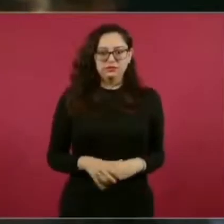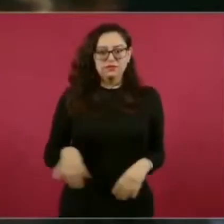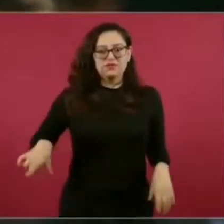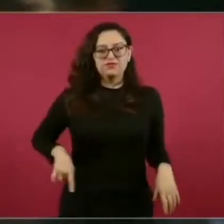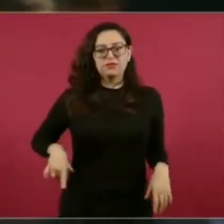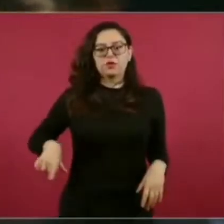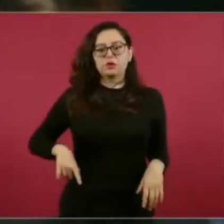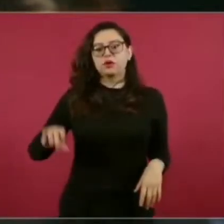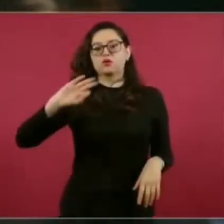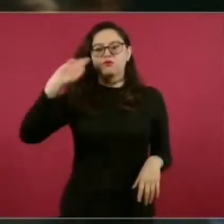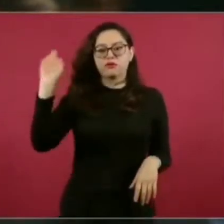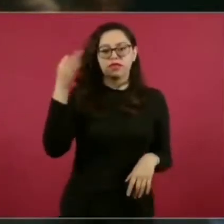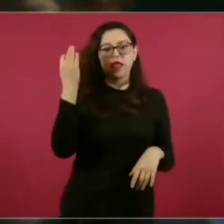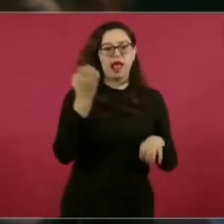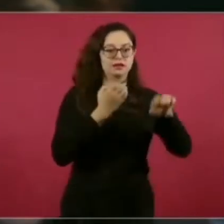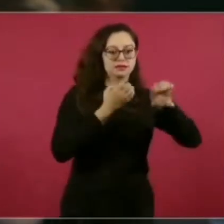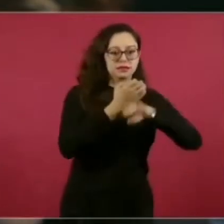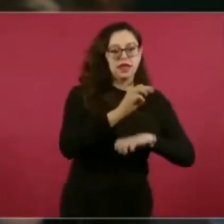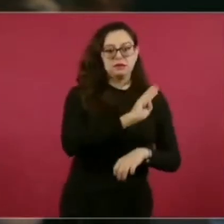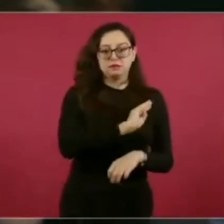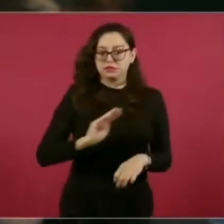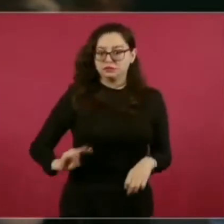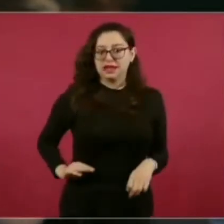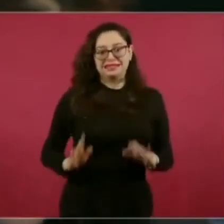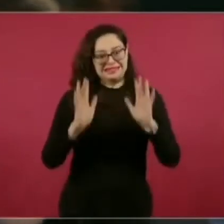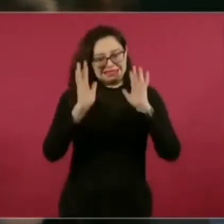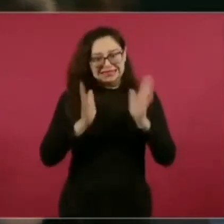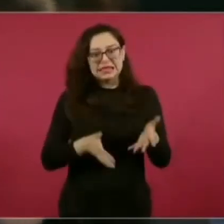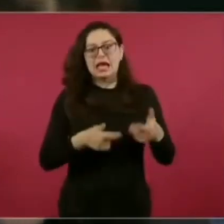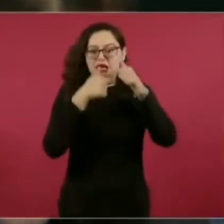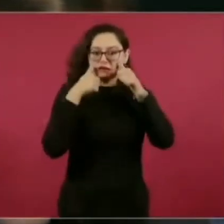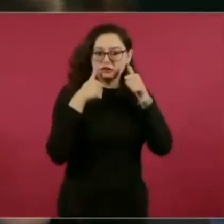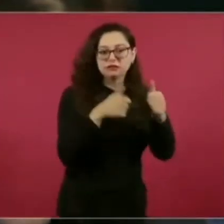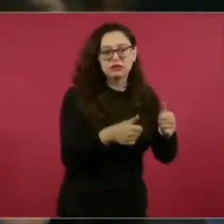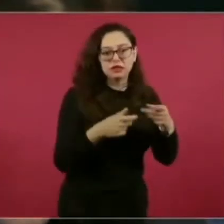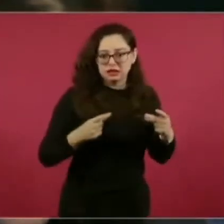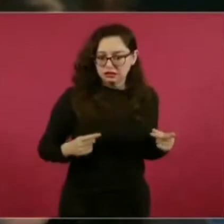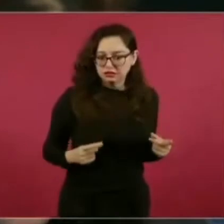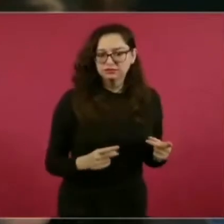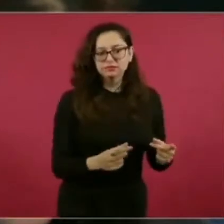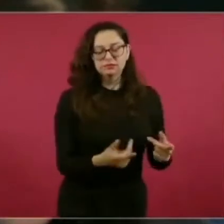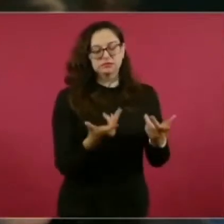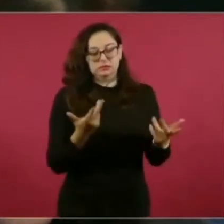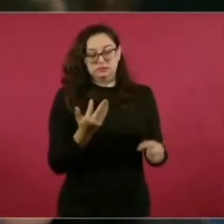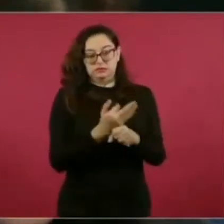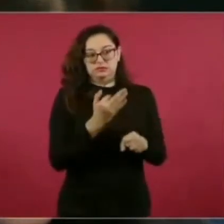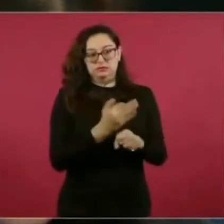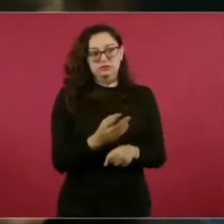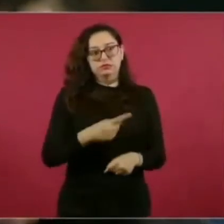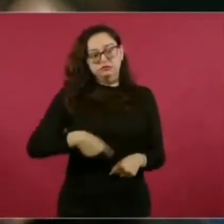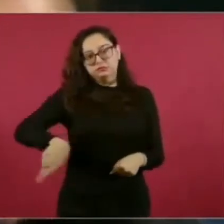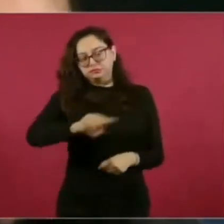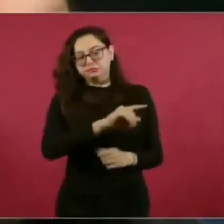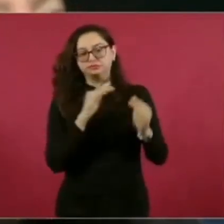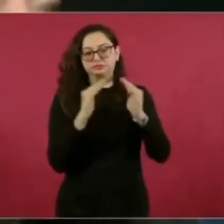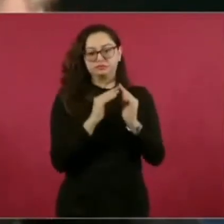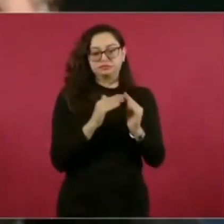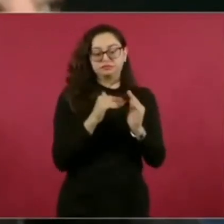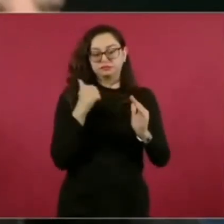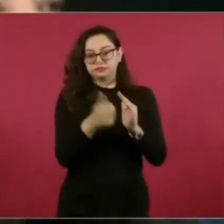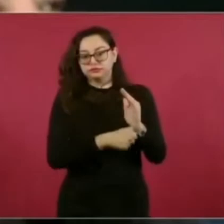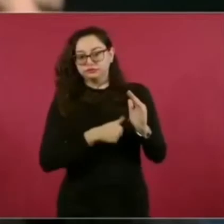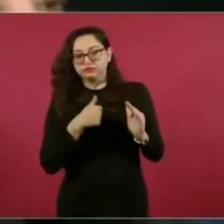gobierno estatal y municipal para poder apoyar a la población que se ha tenido que confinar en estos días justamente por